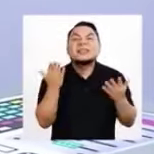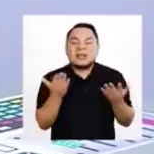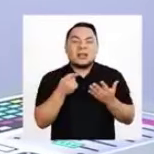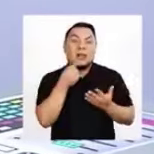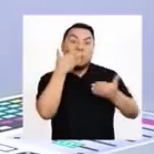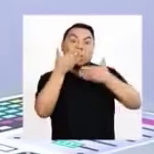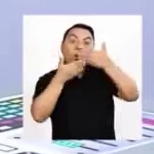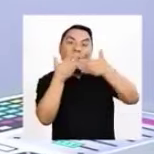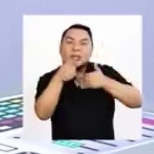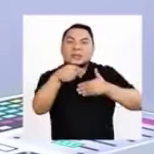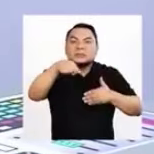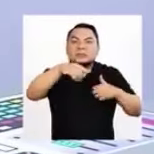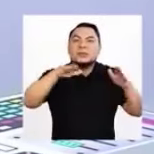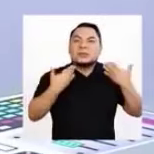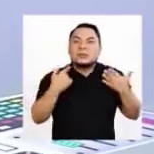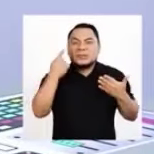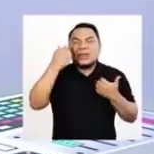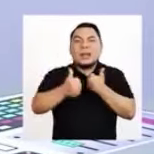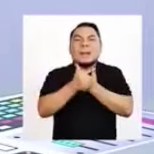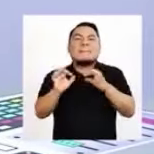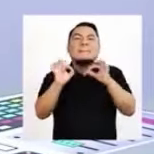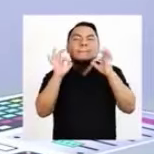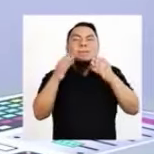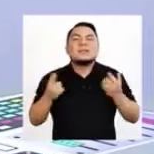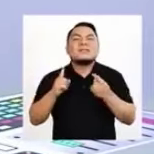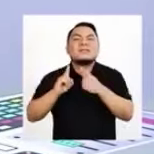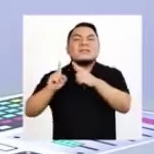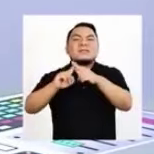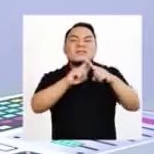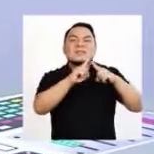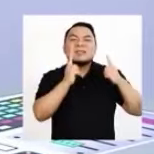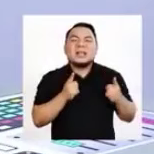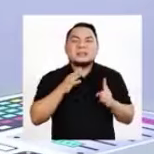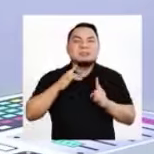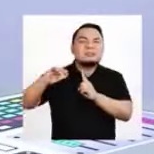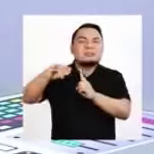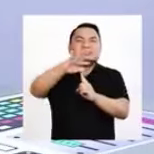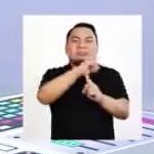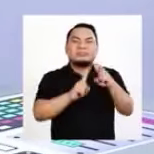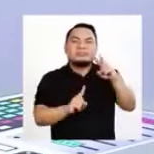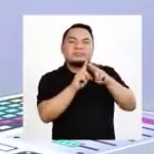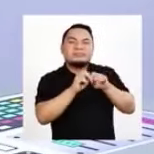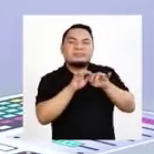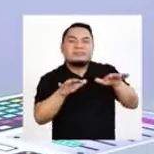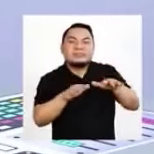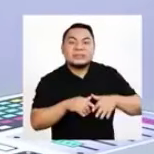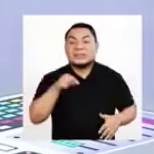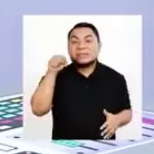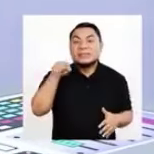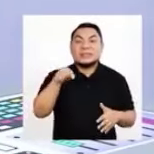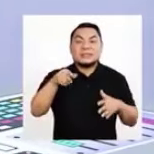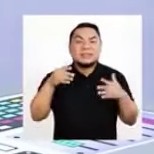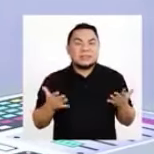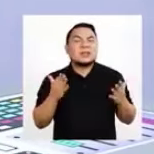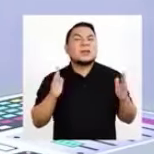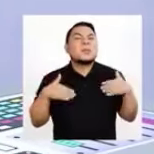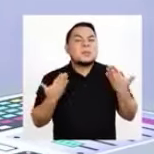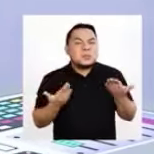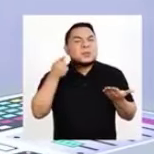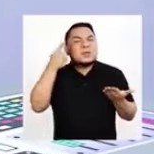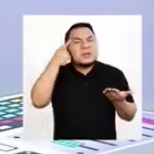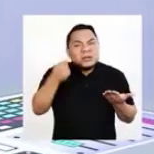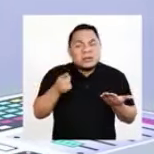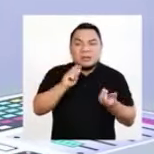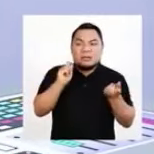Nos habíamos quedado comentando que podemos estar expuestos a diferentes fenómenos naturales y que